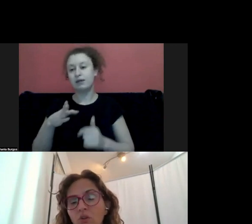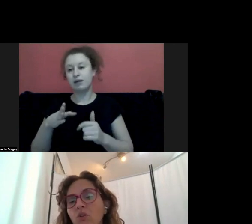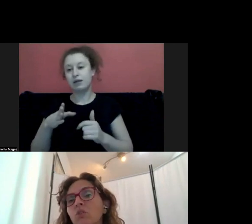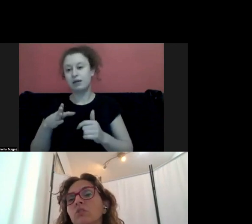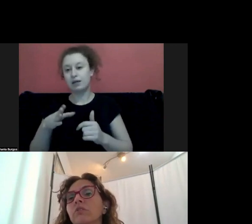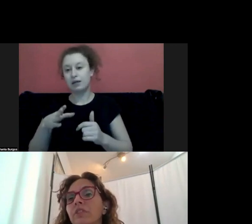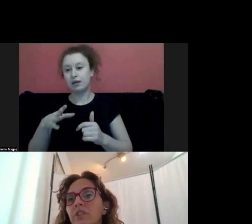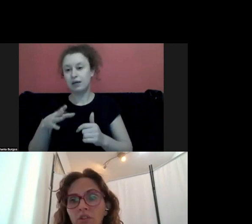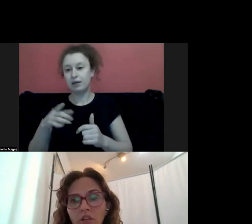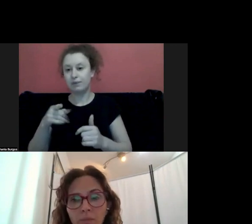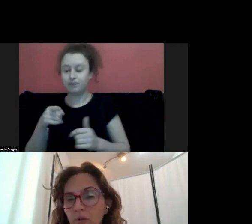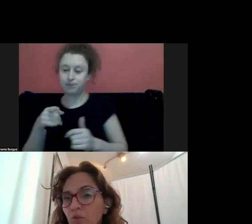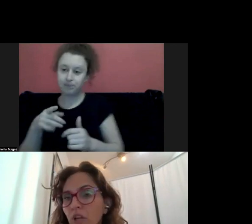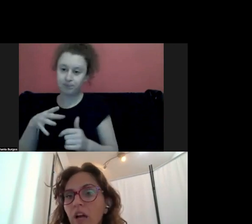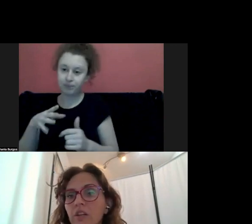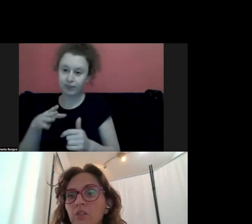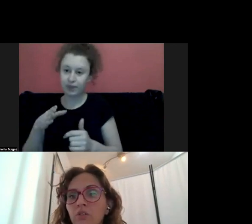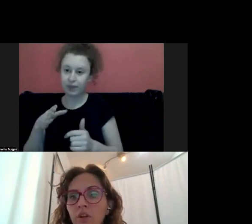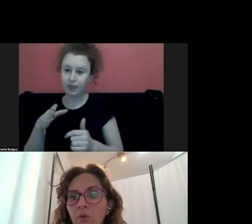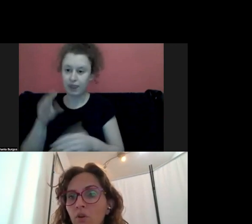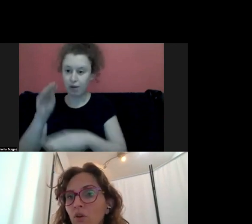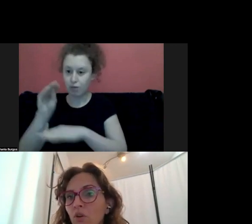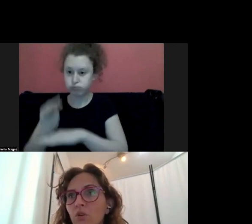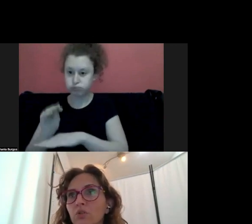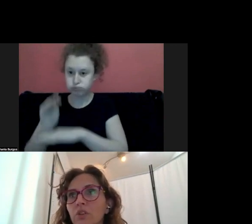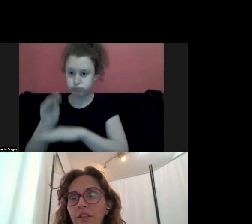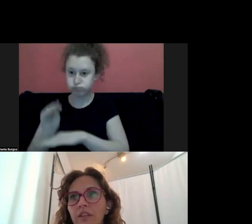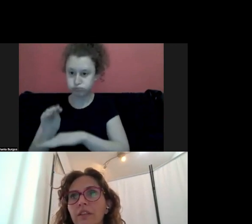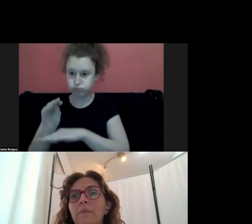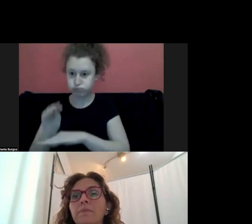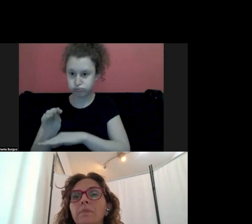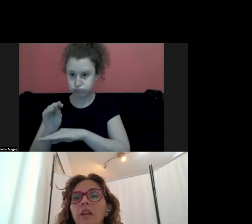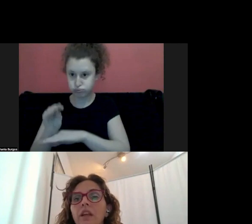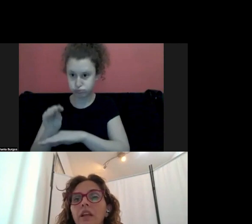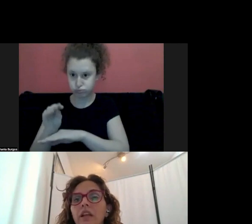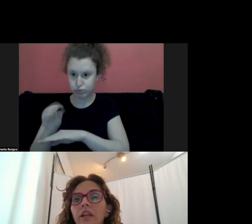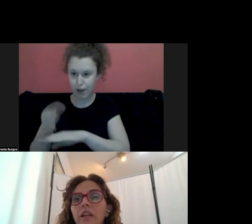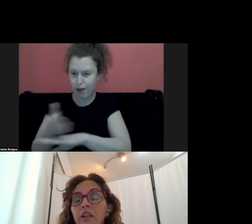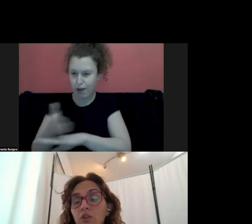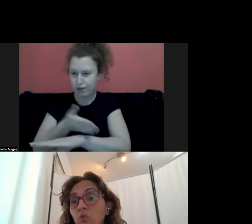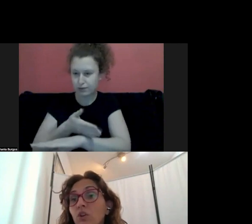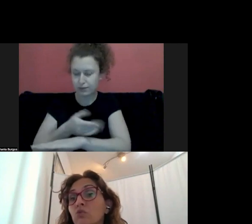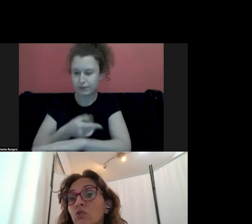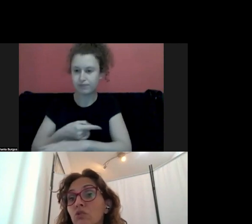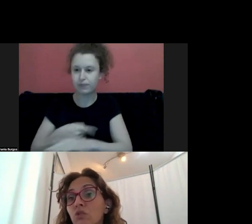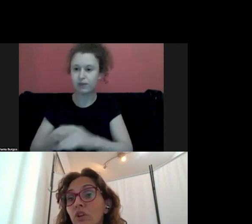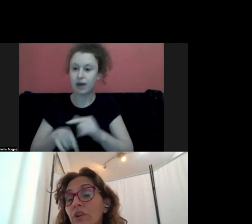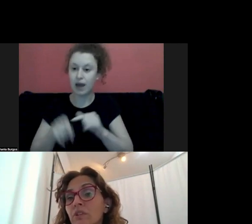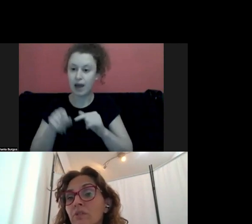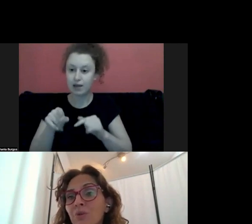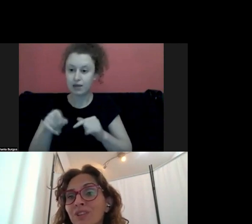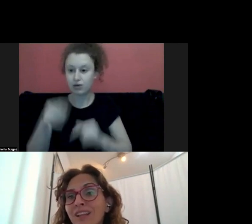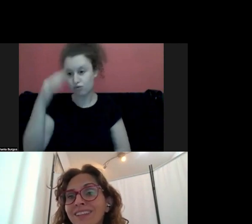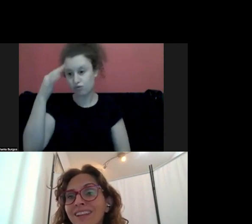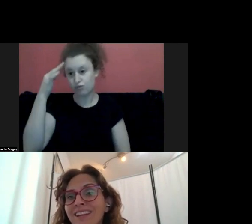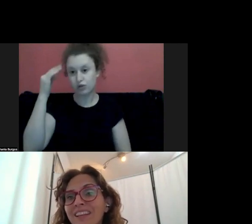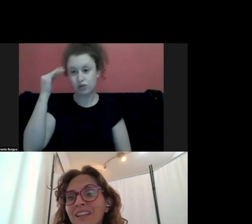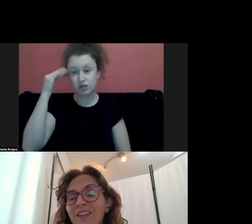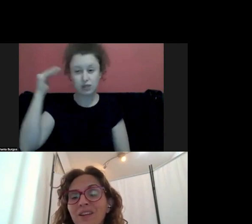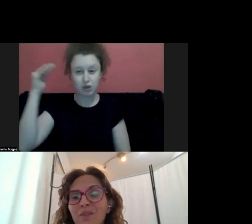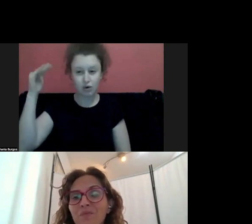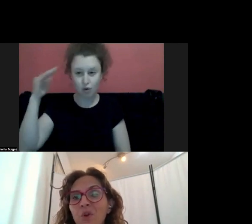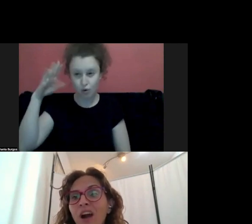psicólogos, con fisioterapeutas, con neurólogos, etc. Y es curioso, yo creo que es